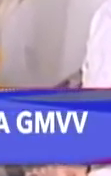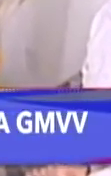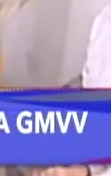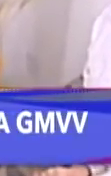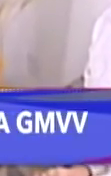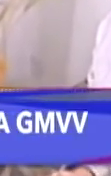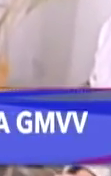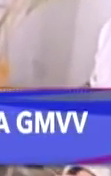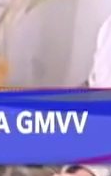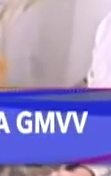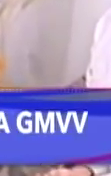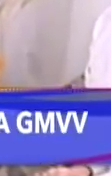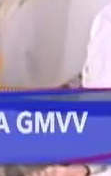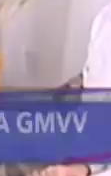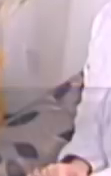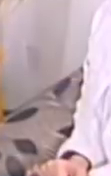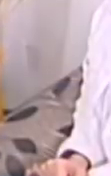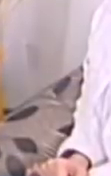Fueron usados.